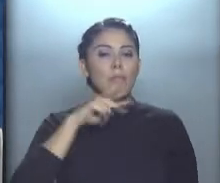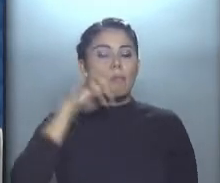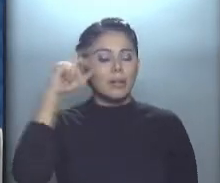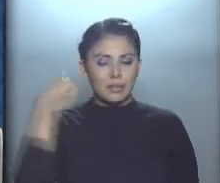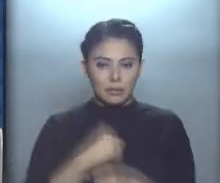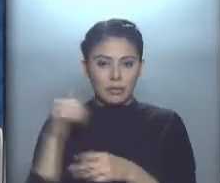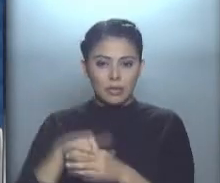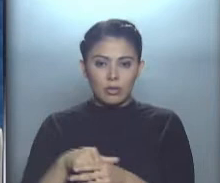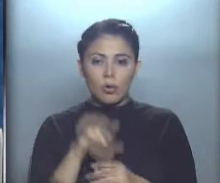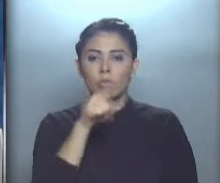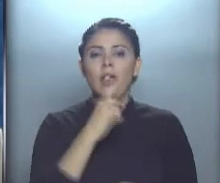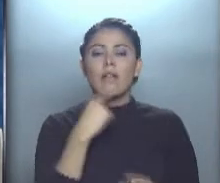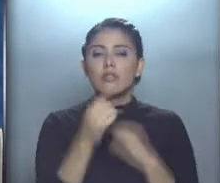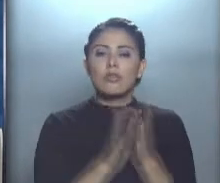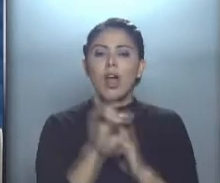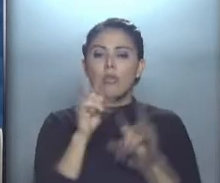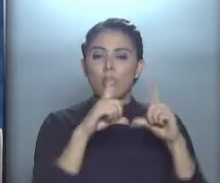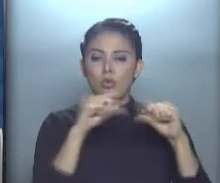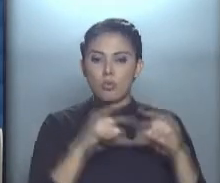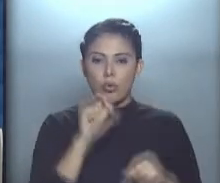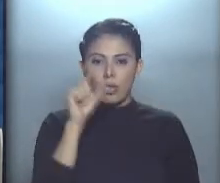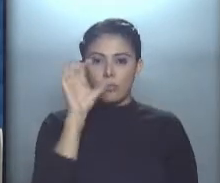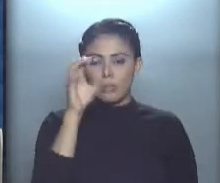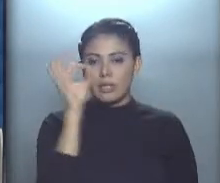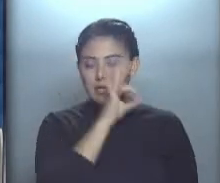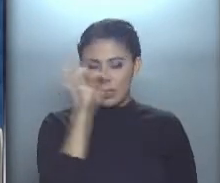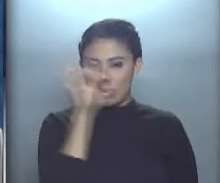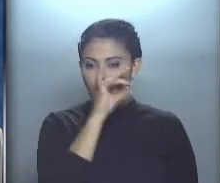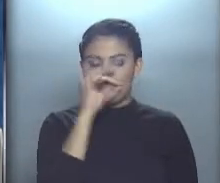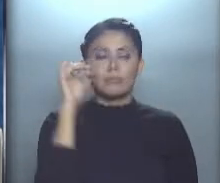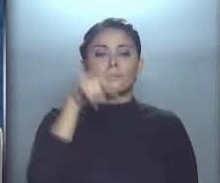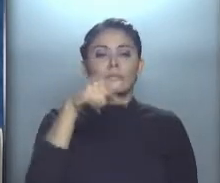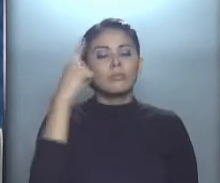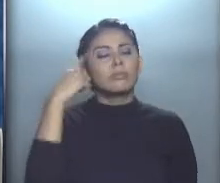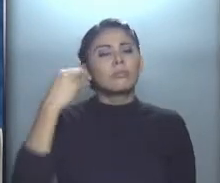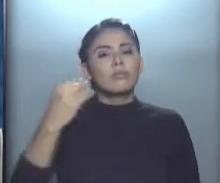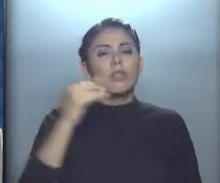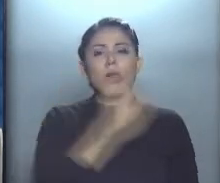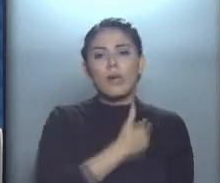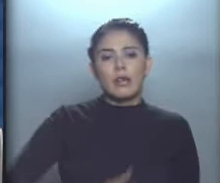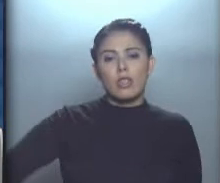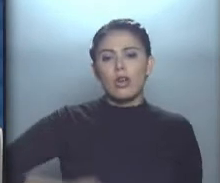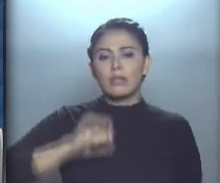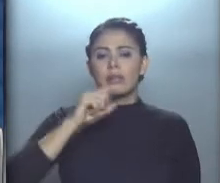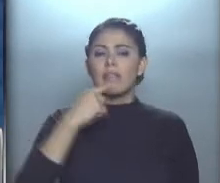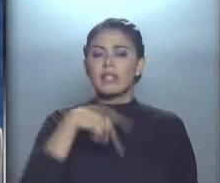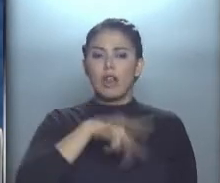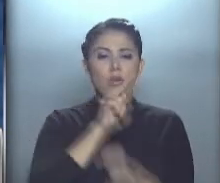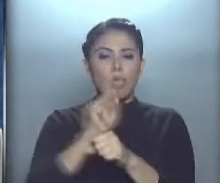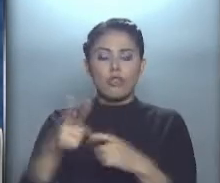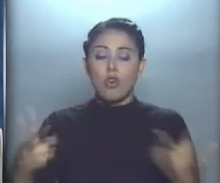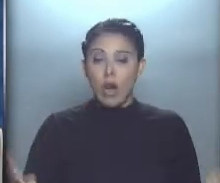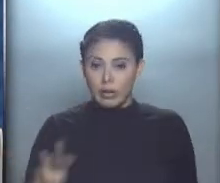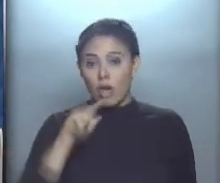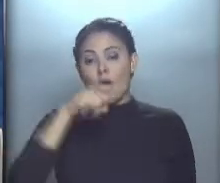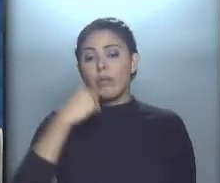función de algunos números que usted dio sobre su provincia, el Chaco, ¿cómo interpreta usted las declaraciones que hizo el gobernador de un estado de desprotección? Y además,